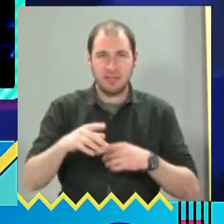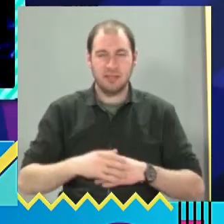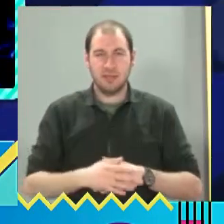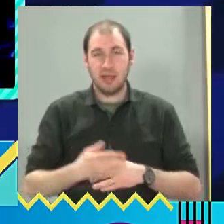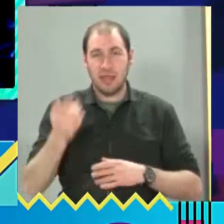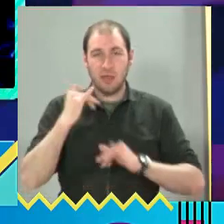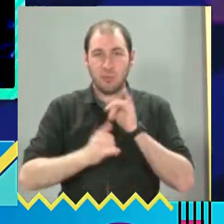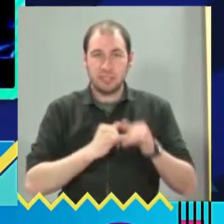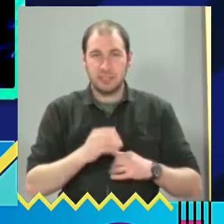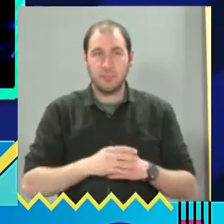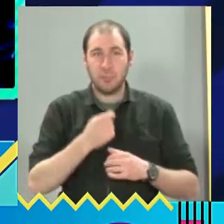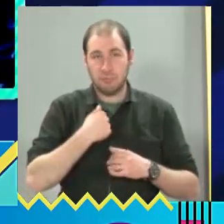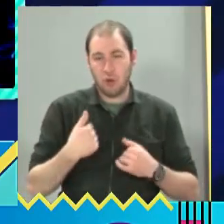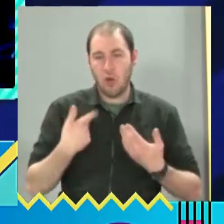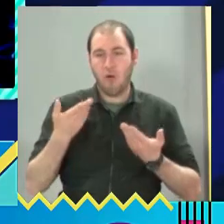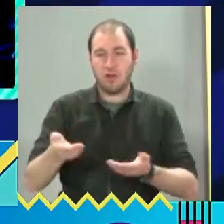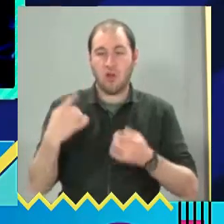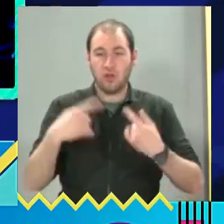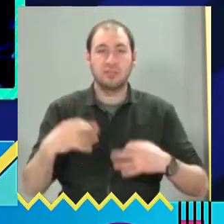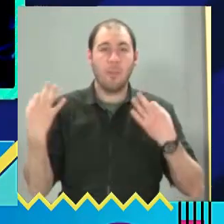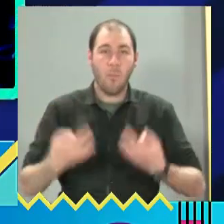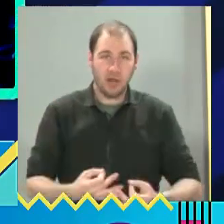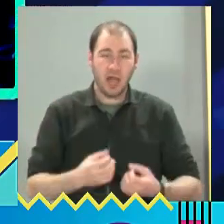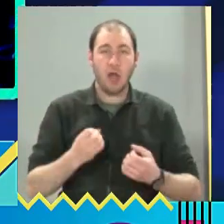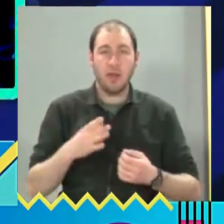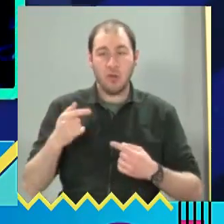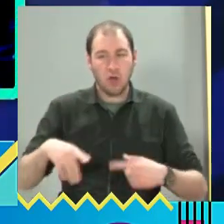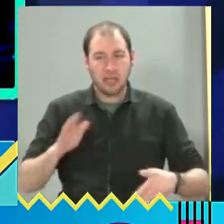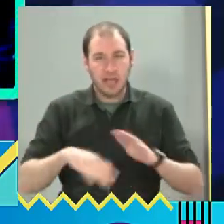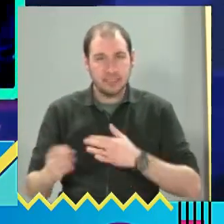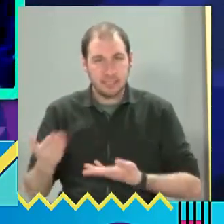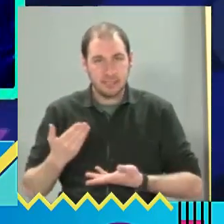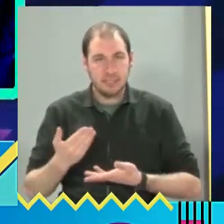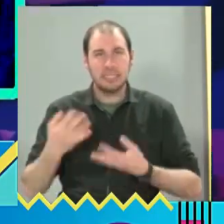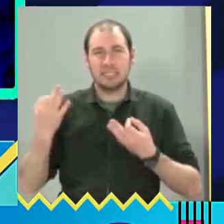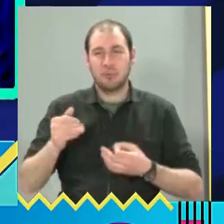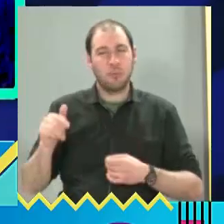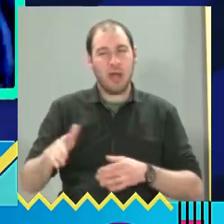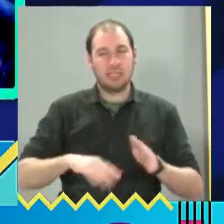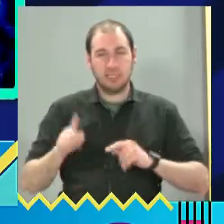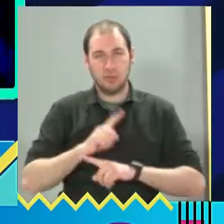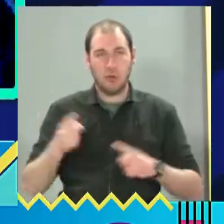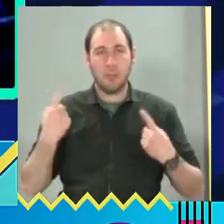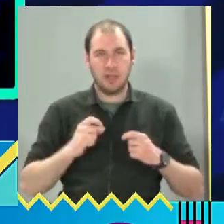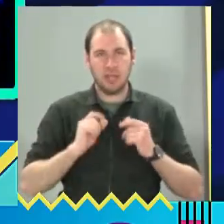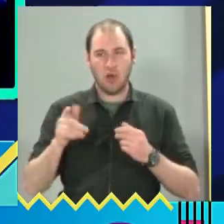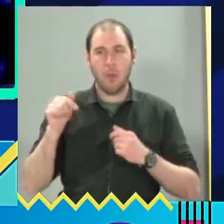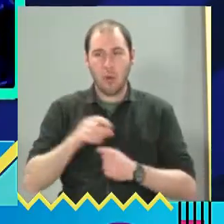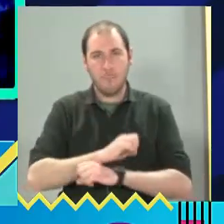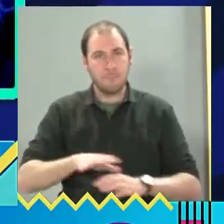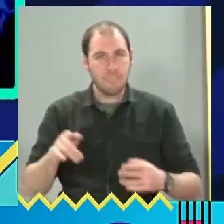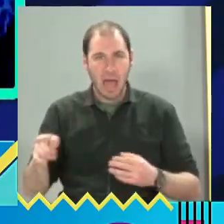como nos decía recién Gisela, si yo te ofrezco cosas buenas porque vos hagas algo, muy probablemente no lo hagas. Pero si te digo que te vas a evitar un